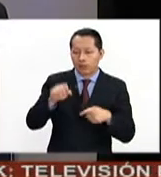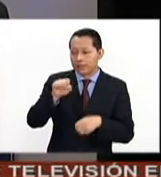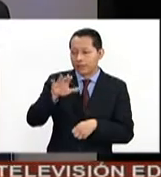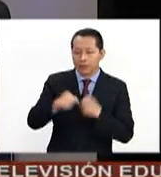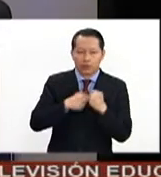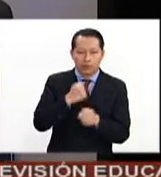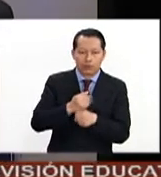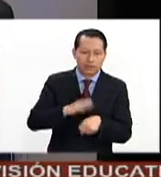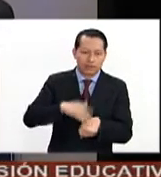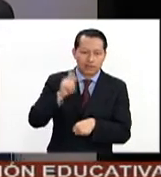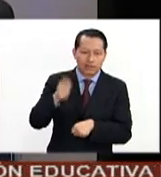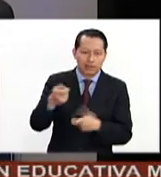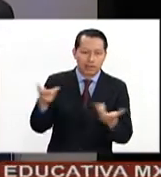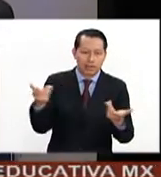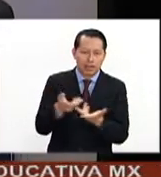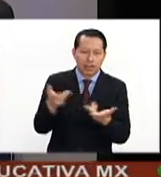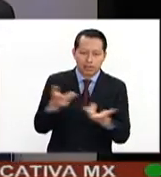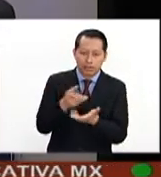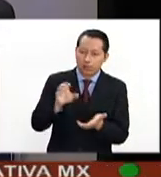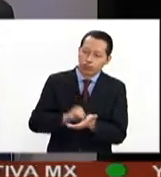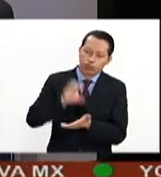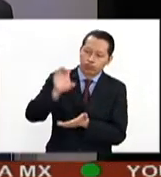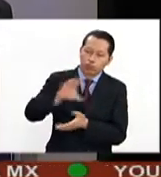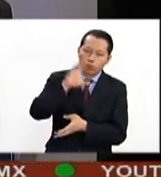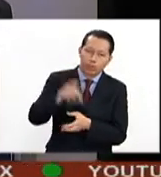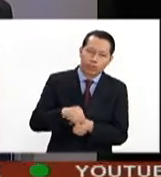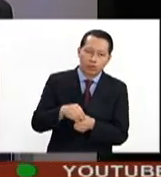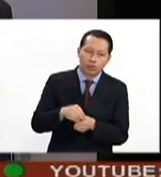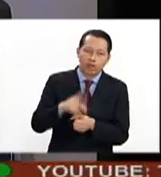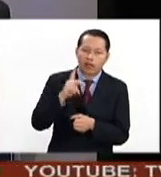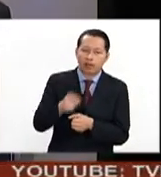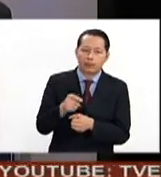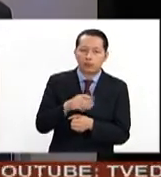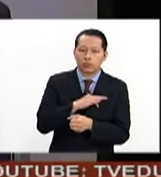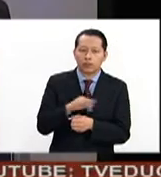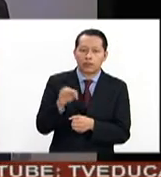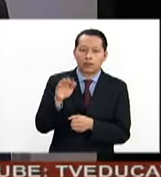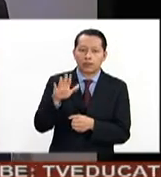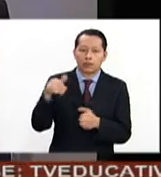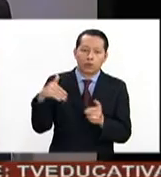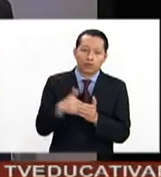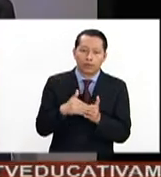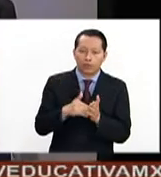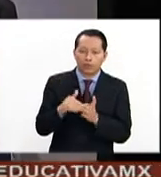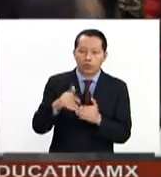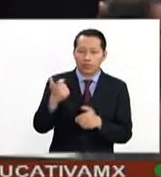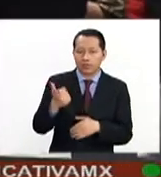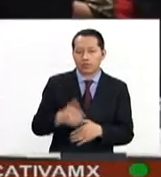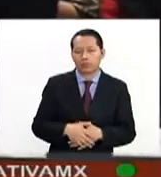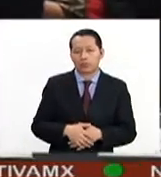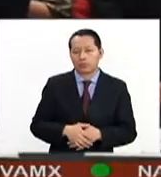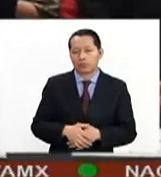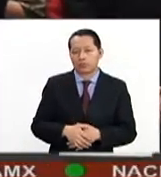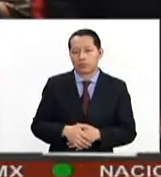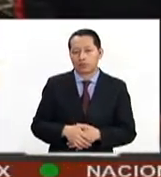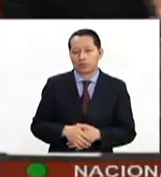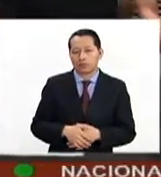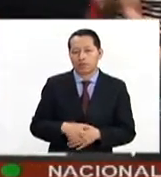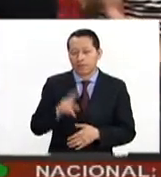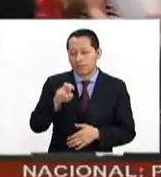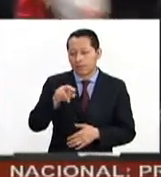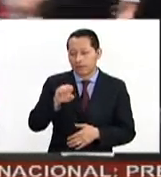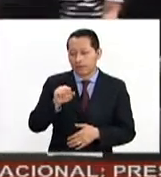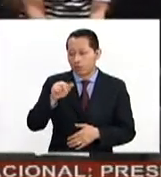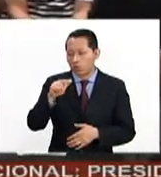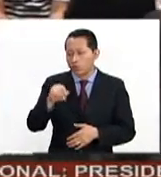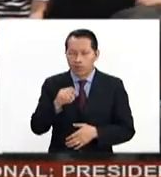65 más han realizado retiros totales por un monto que rebasa los 5 mil millones de pesos. Vanessa